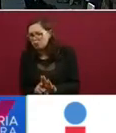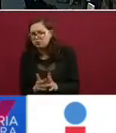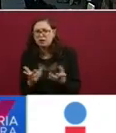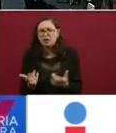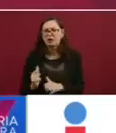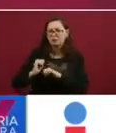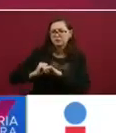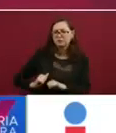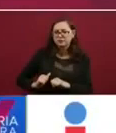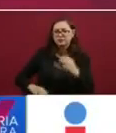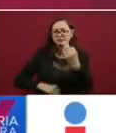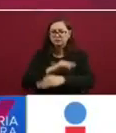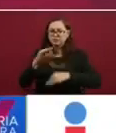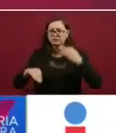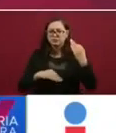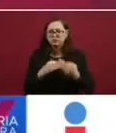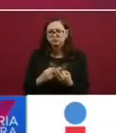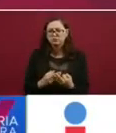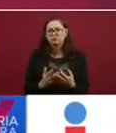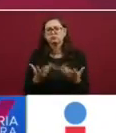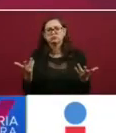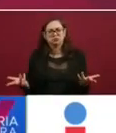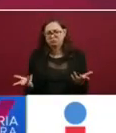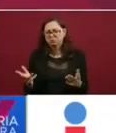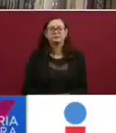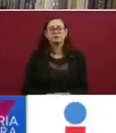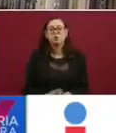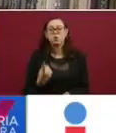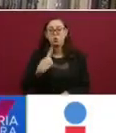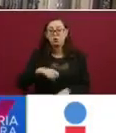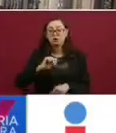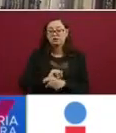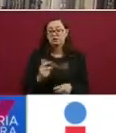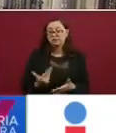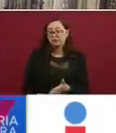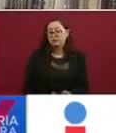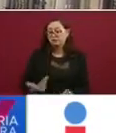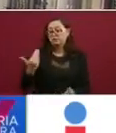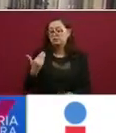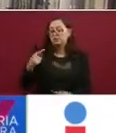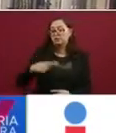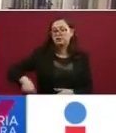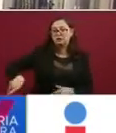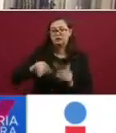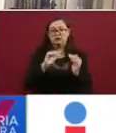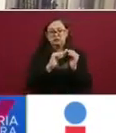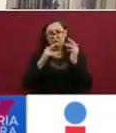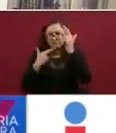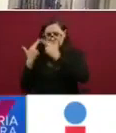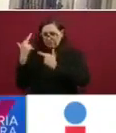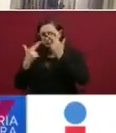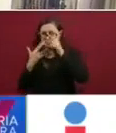presidente corregir su error, pero nuevamente pues, las cuentas no le salieron y nos mandó